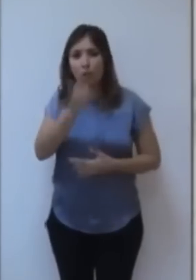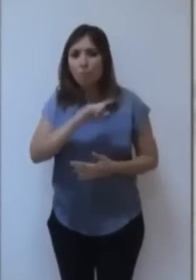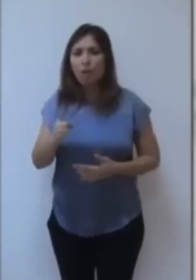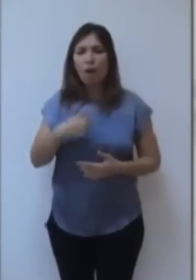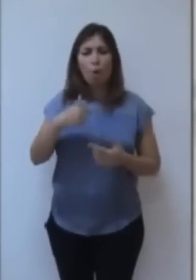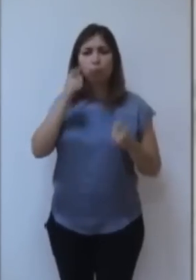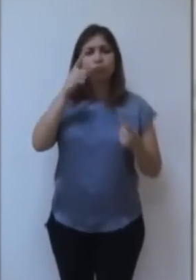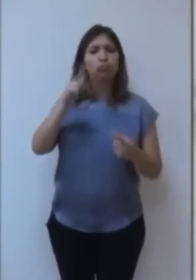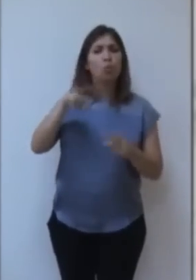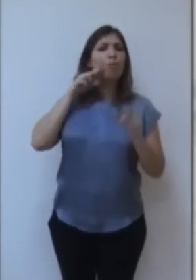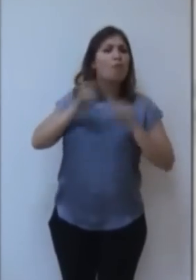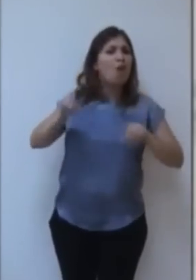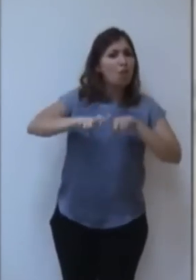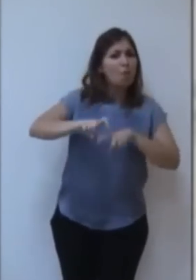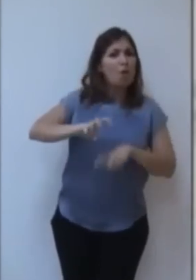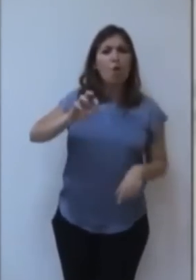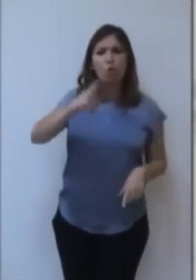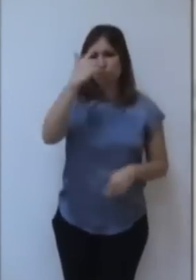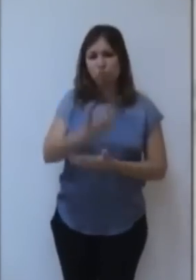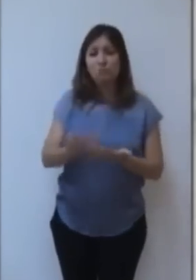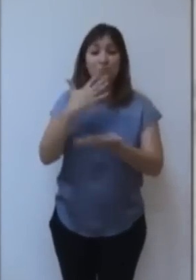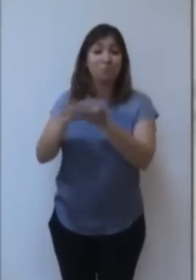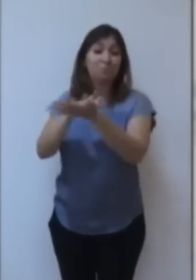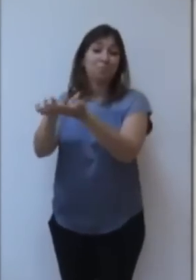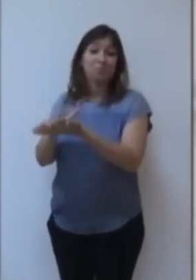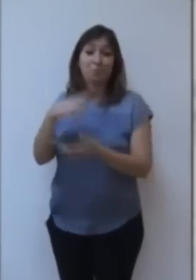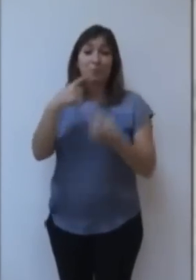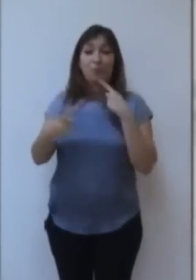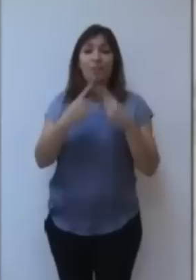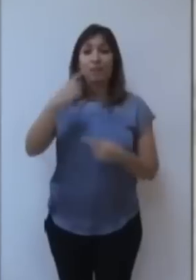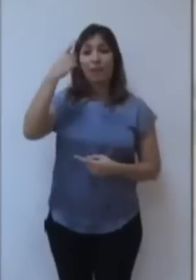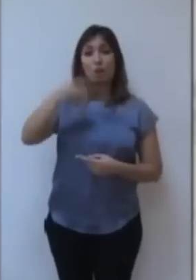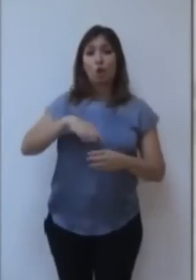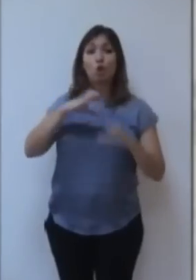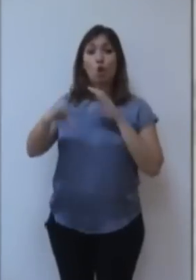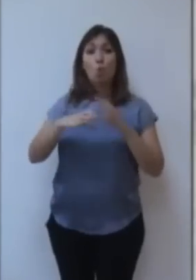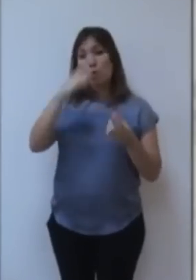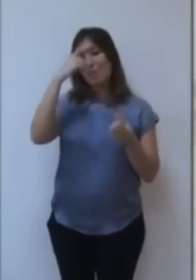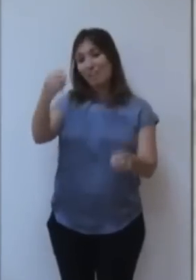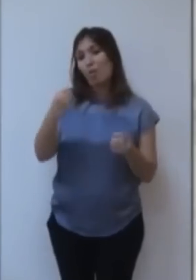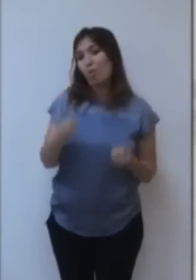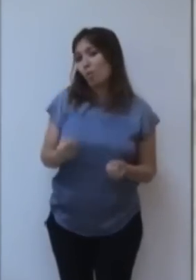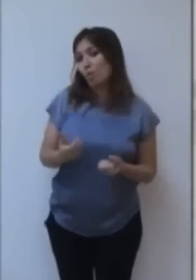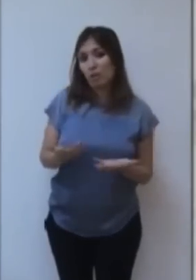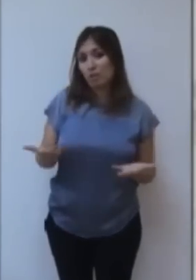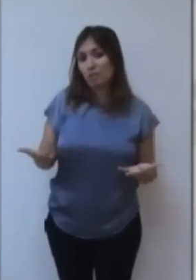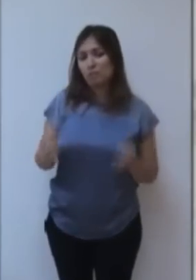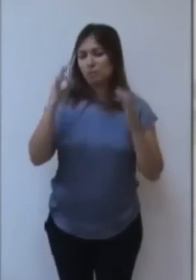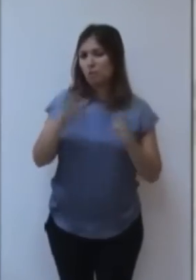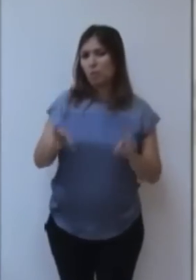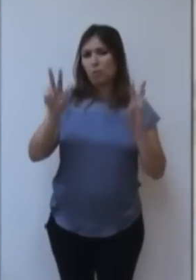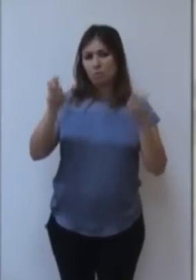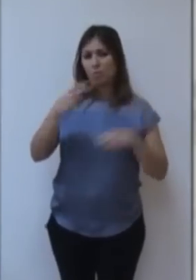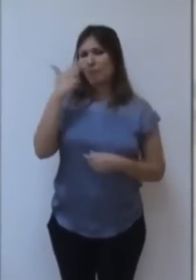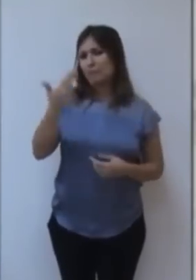la formación, no sé si por ejemplo, se ha hablado mucho de comunicadores, y ahí seguro que hay cosas muy